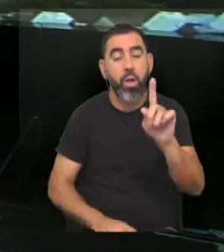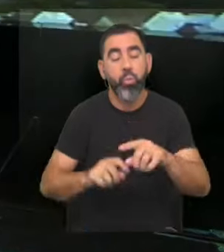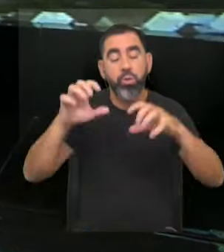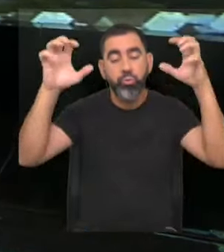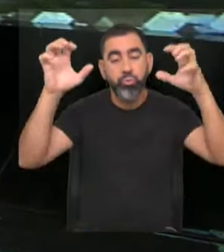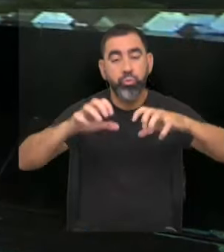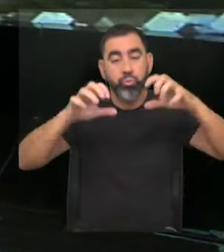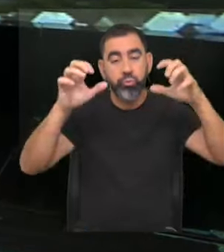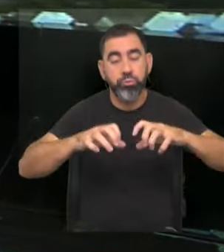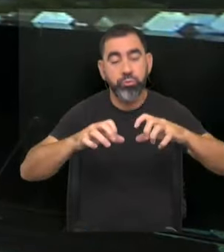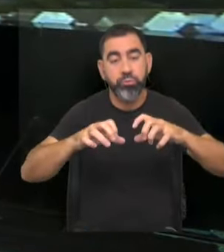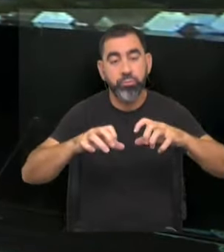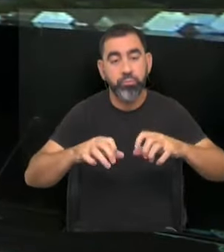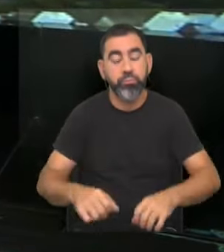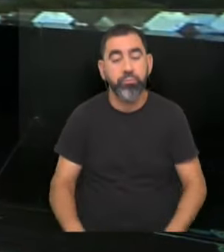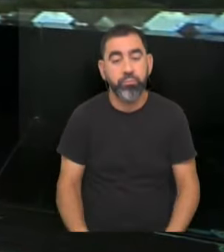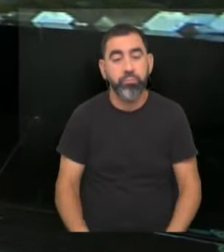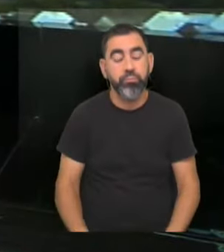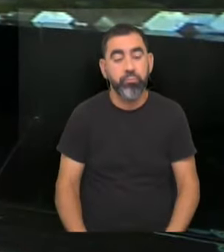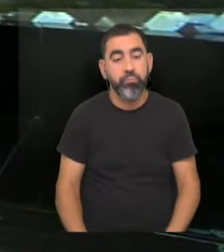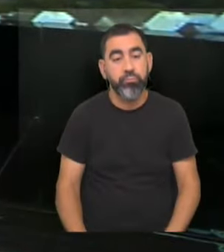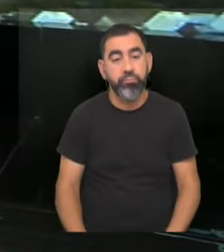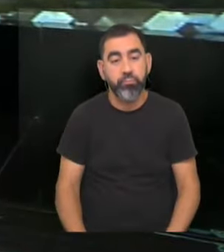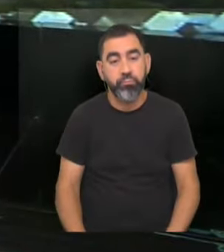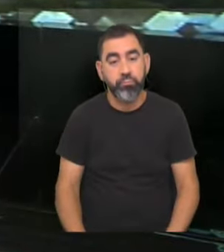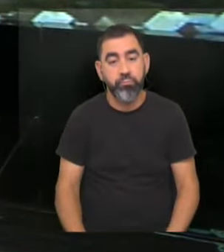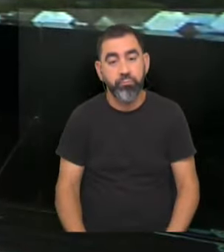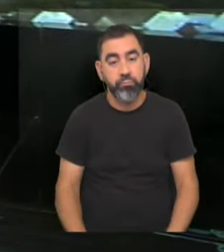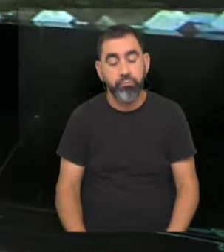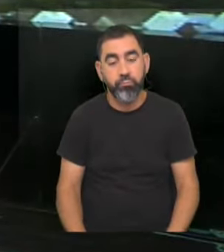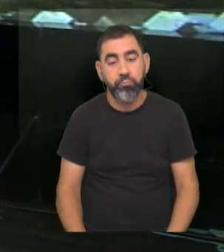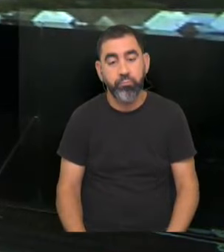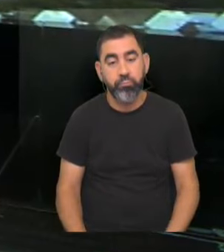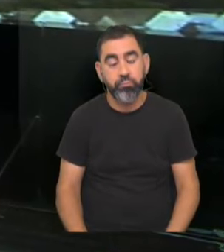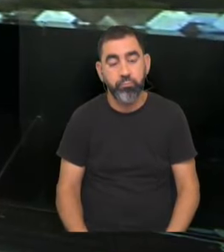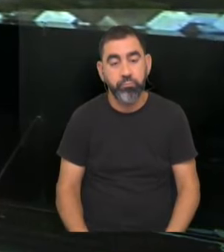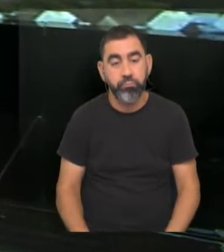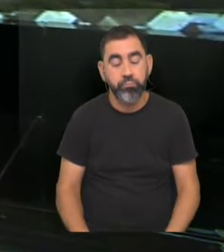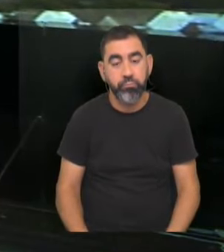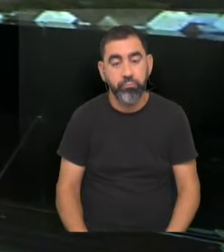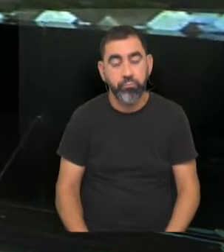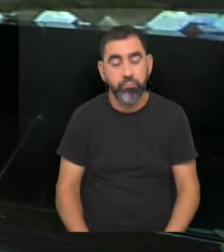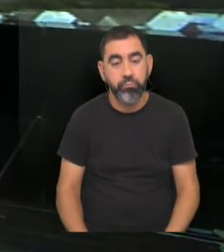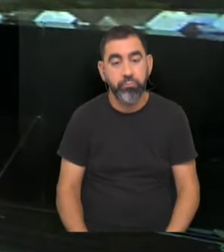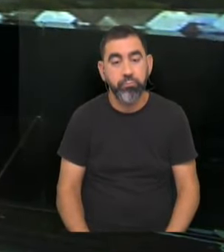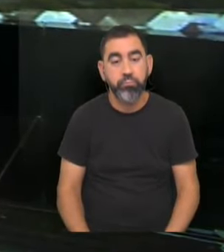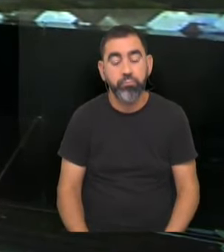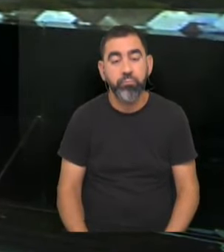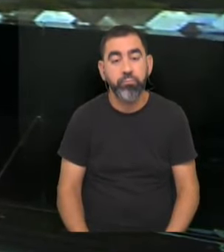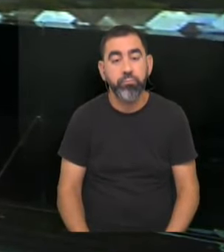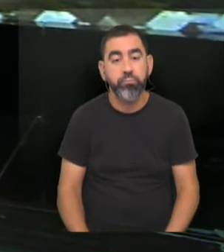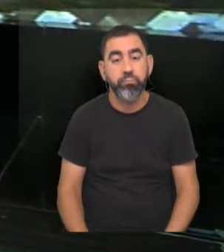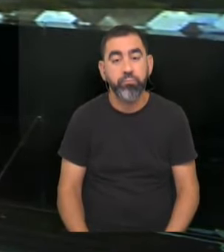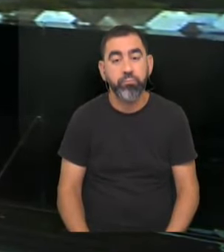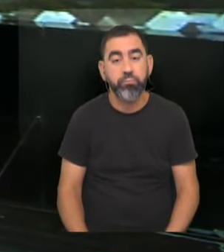tormentas las lluvias serán aisladas según inumet así que bueno paraguas o algo de Pilot para eh en esta jornada este lunes